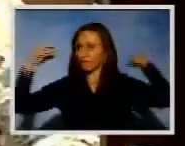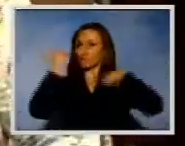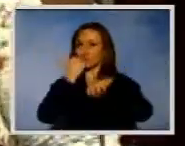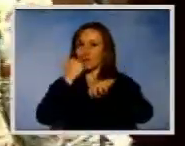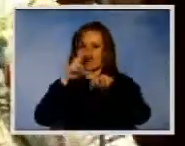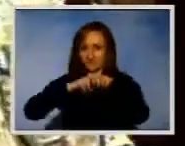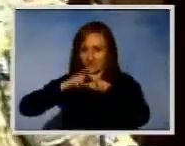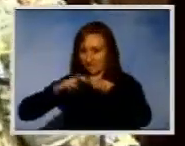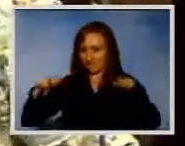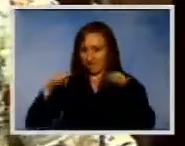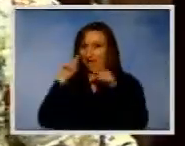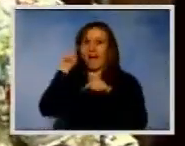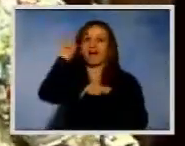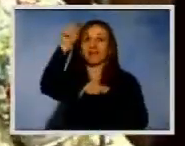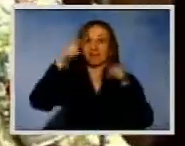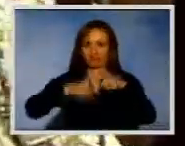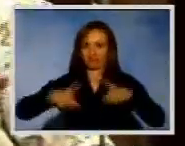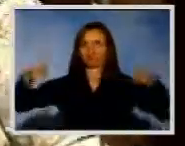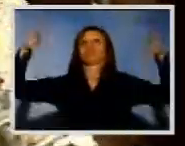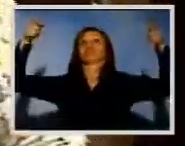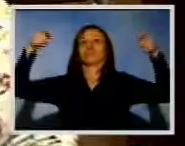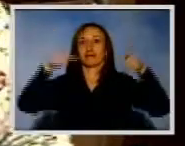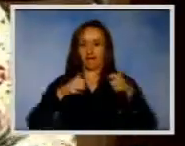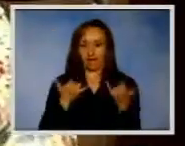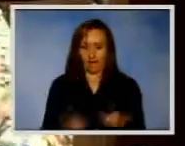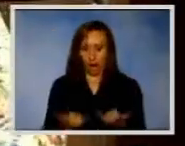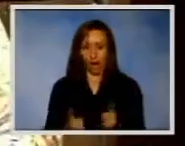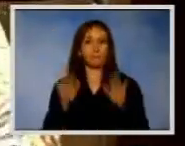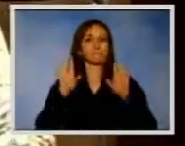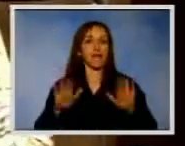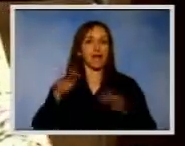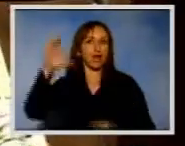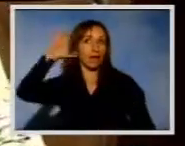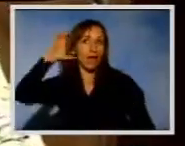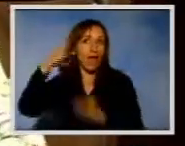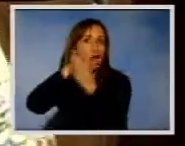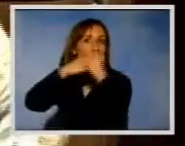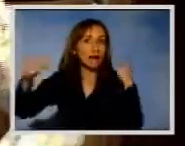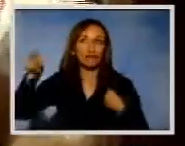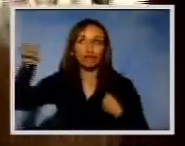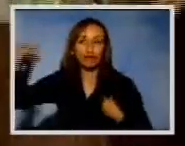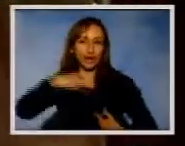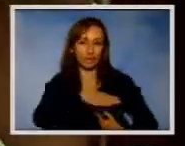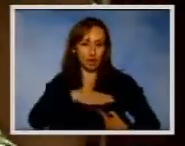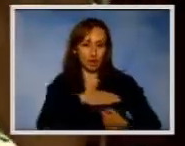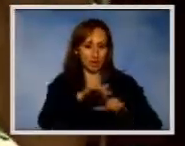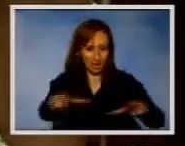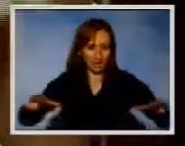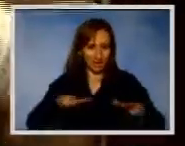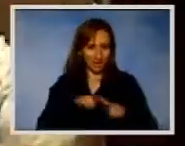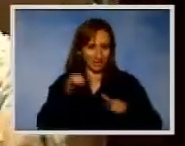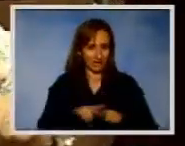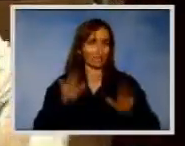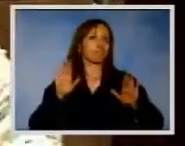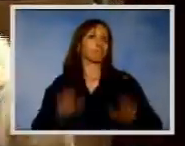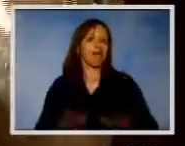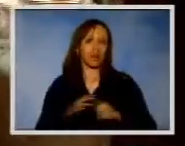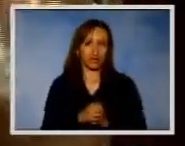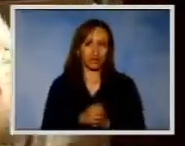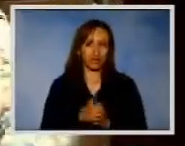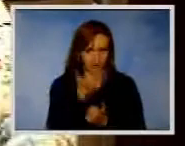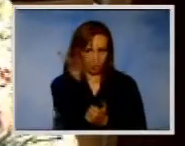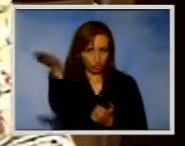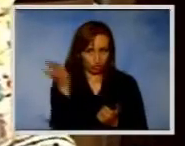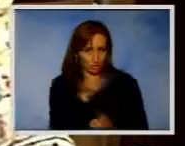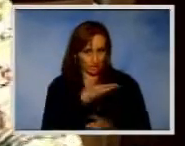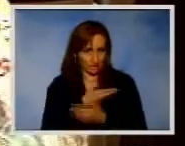comunitarias y están haciendo paro en este momento en la Plaza de Bolívar. Y yo quiero, madres comunitarias, que ustedes